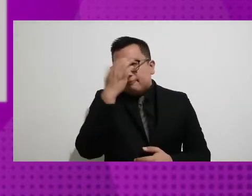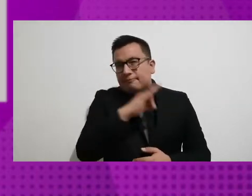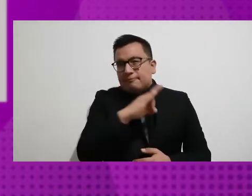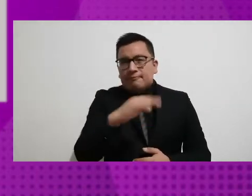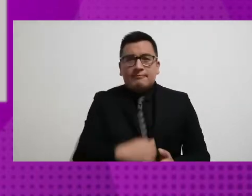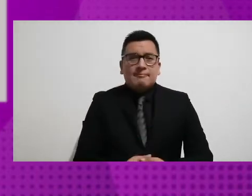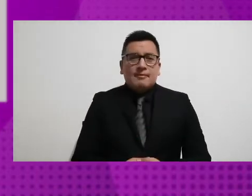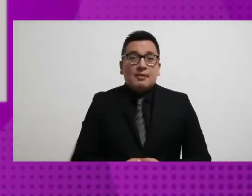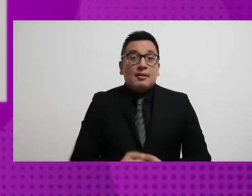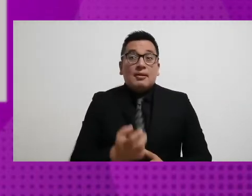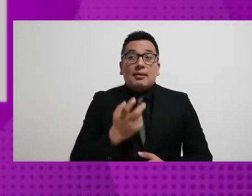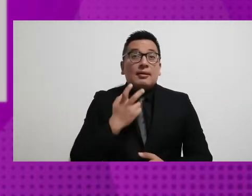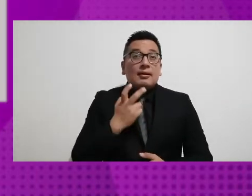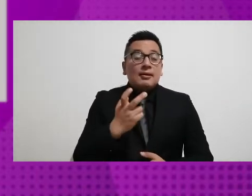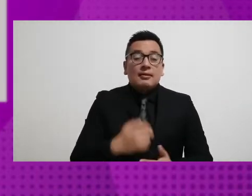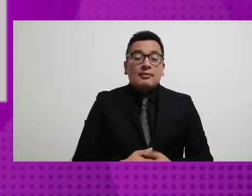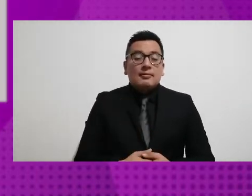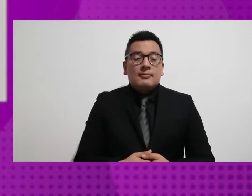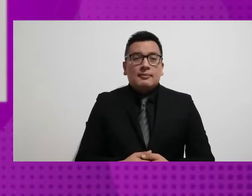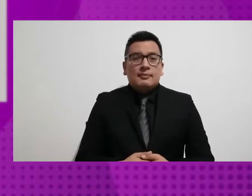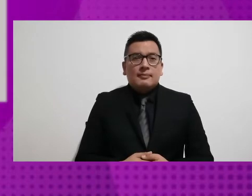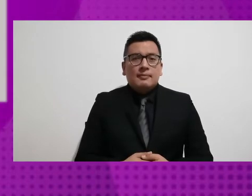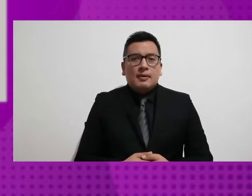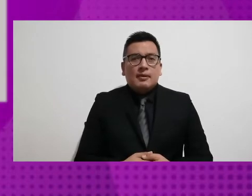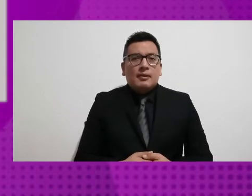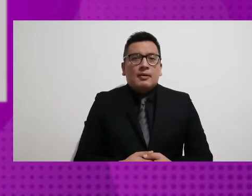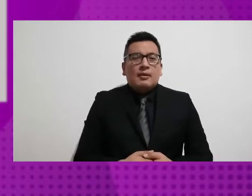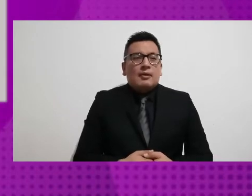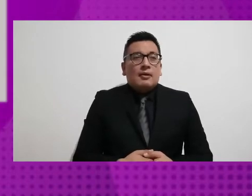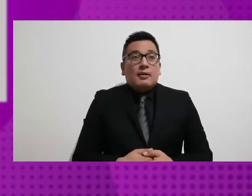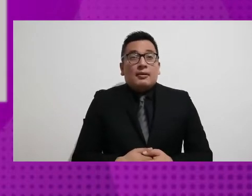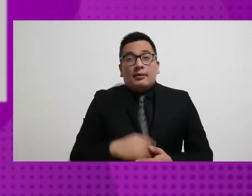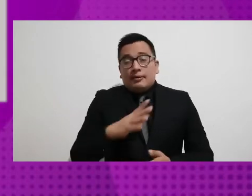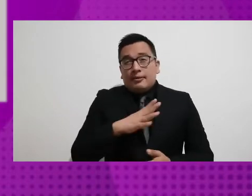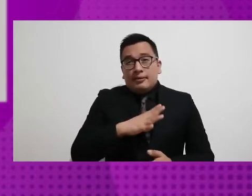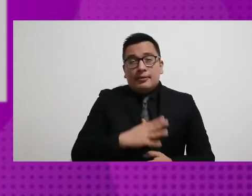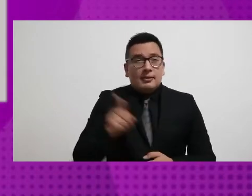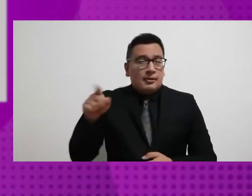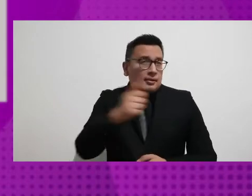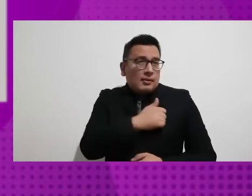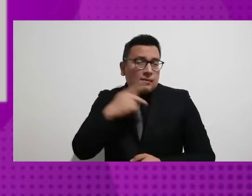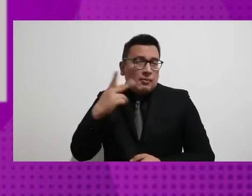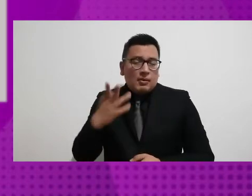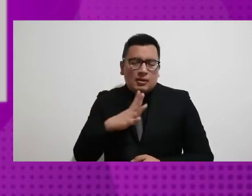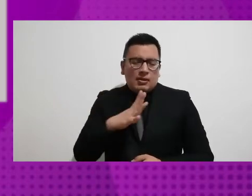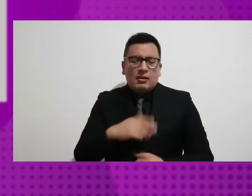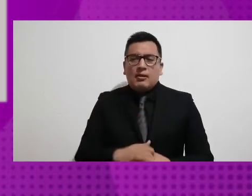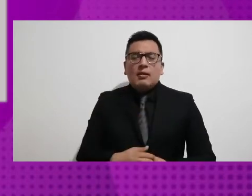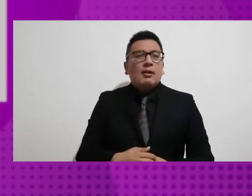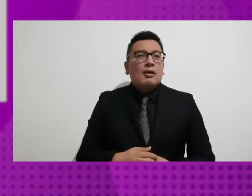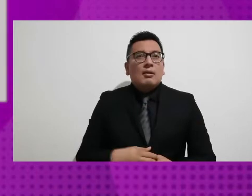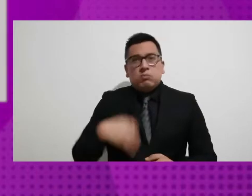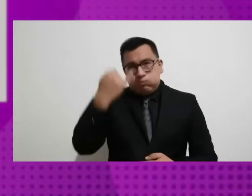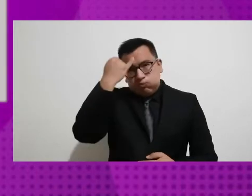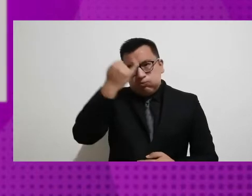¿no? Entonces, este intercambio de buenas prácticas, tanto de la federación hacia los estados como de los